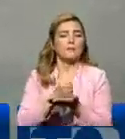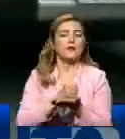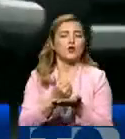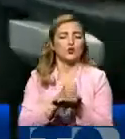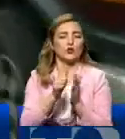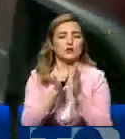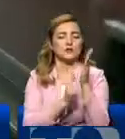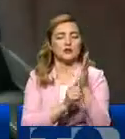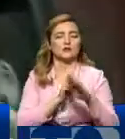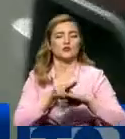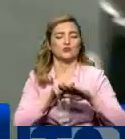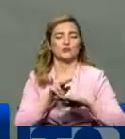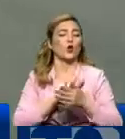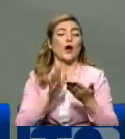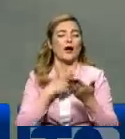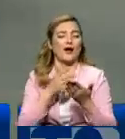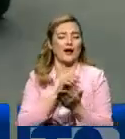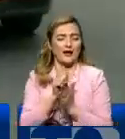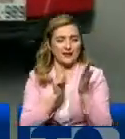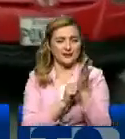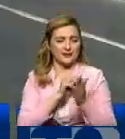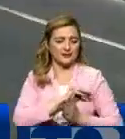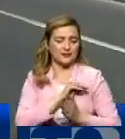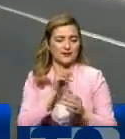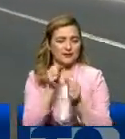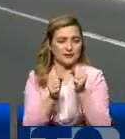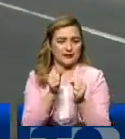días y si tiene resultados positivos, podría